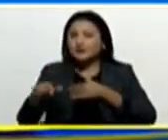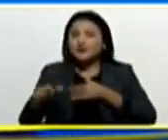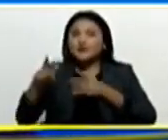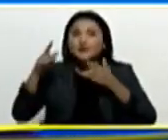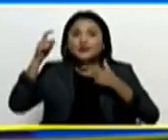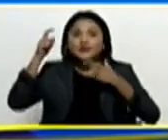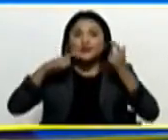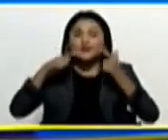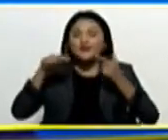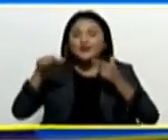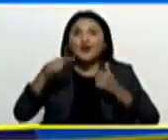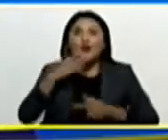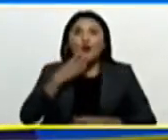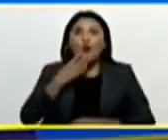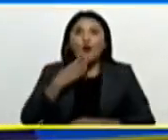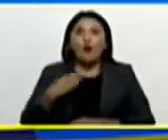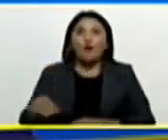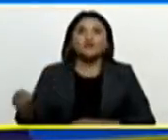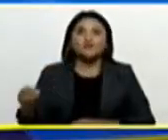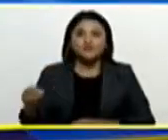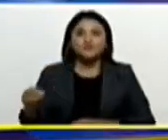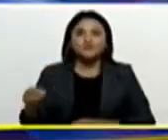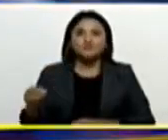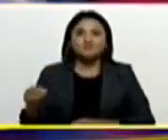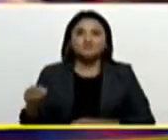muchacho más joven de los hijos de Bolívar.